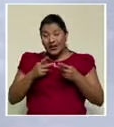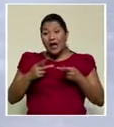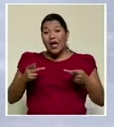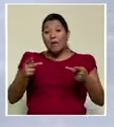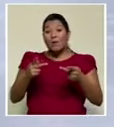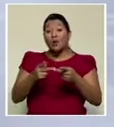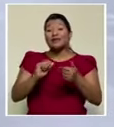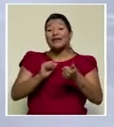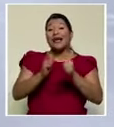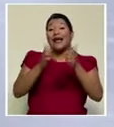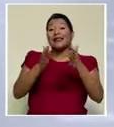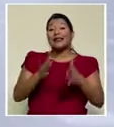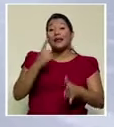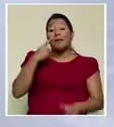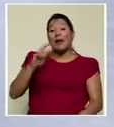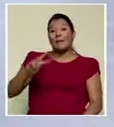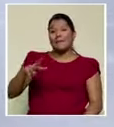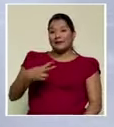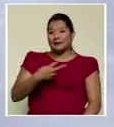candidata a vicepresidenta.